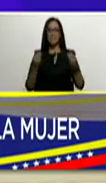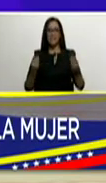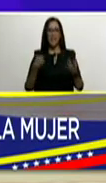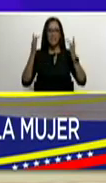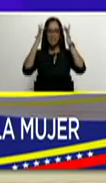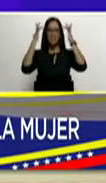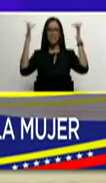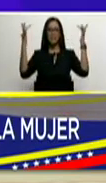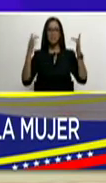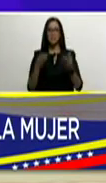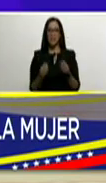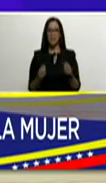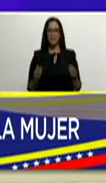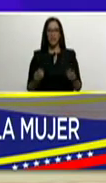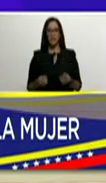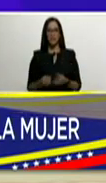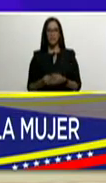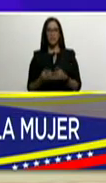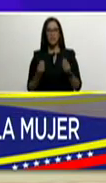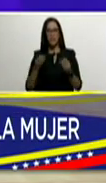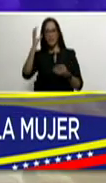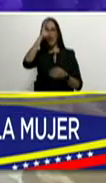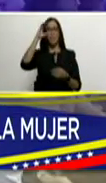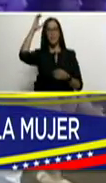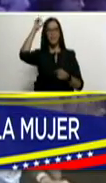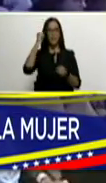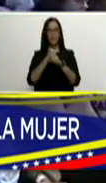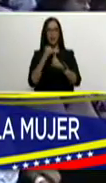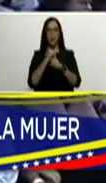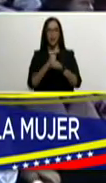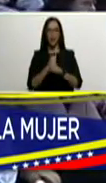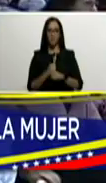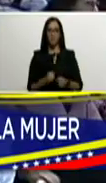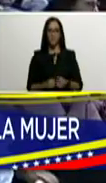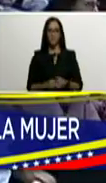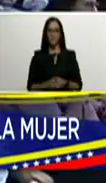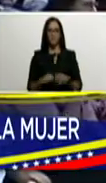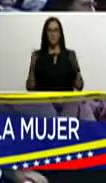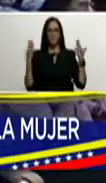tanta creatividad, tanta capacidad de trabajo.